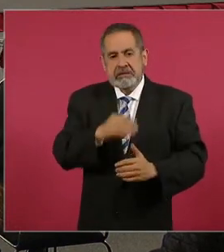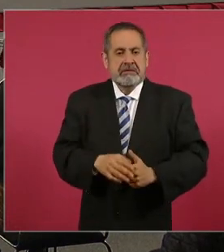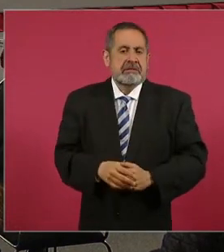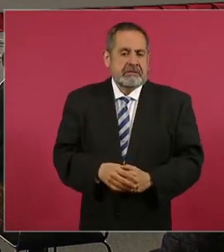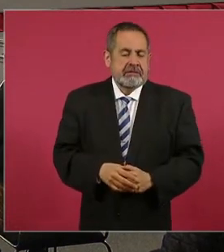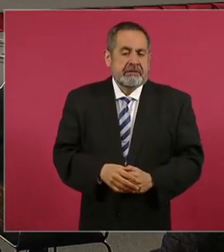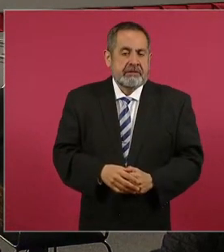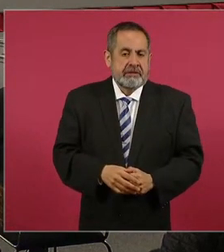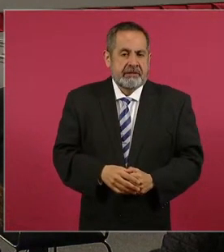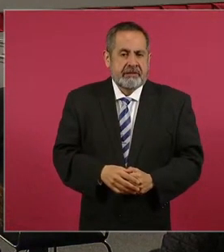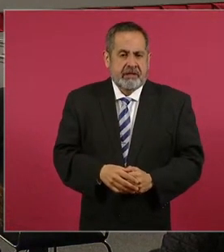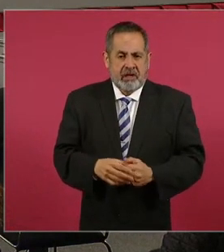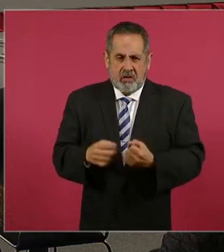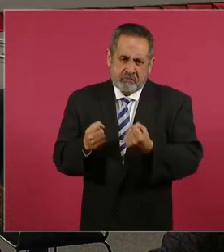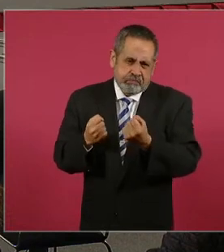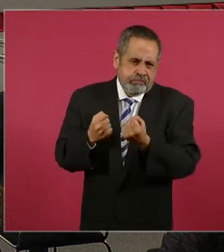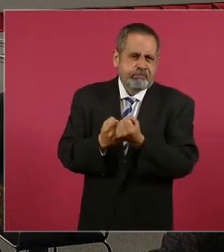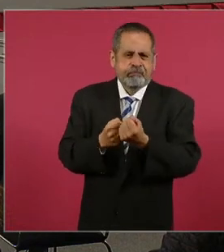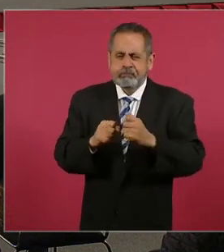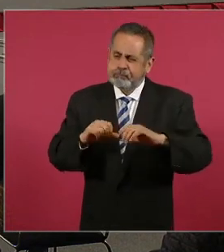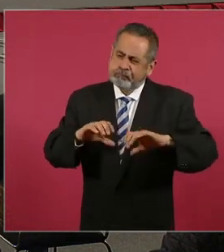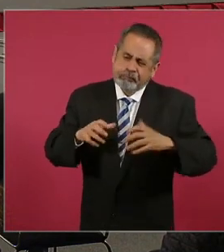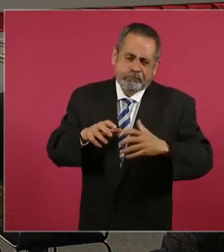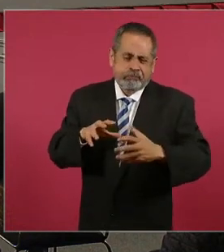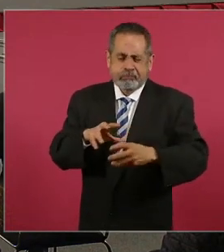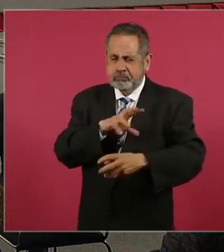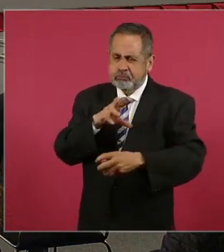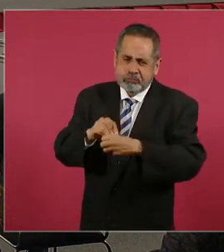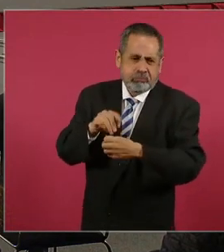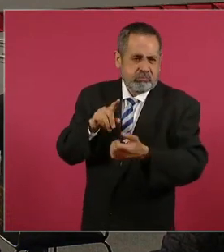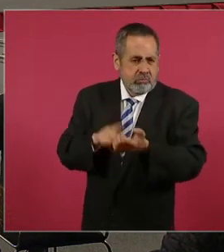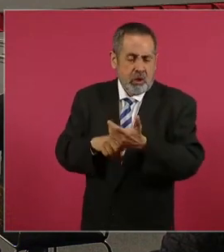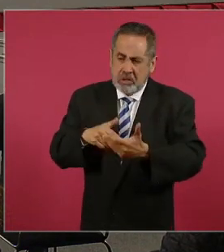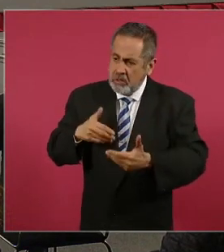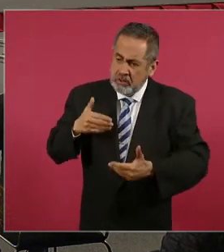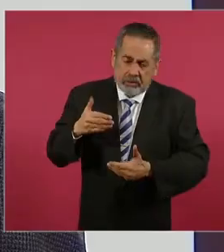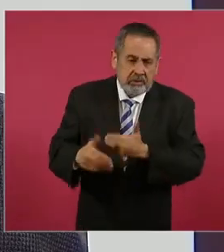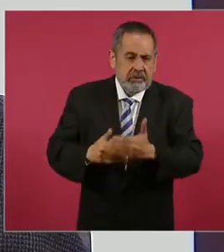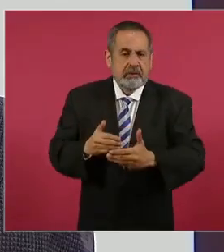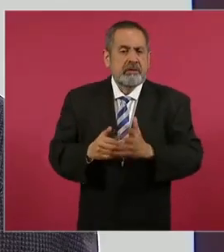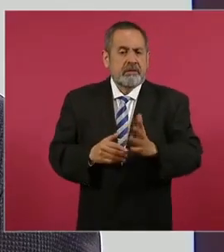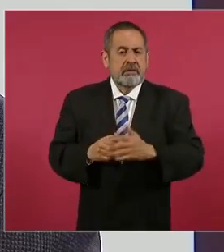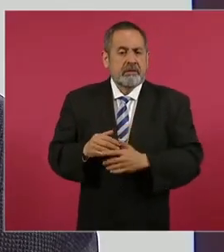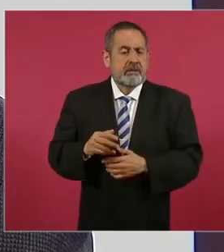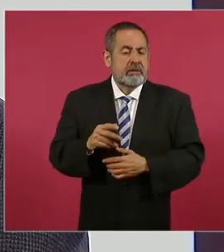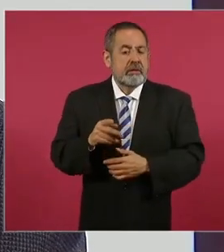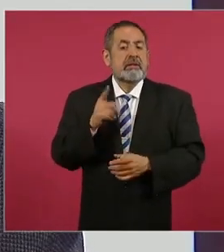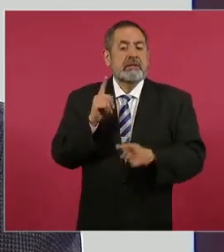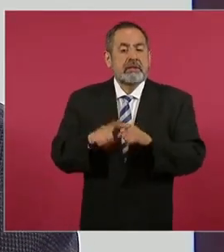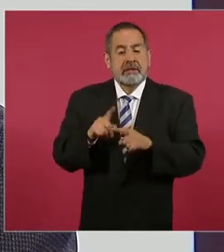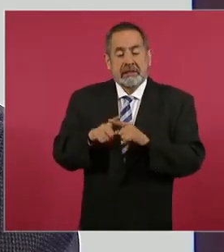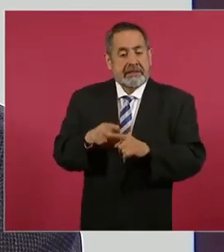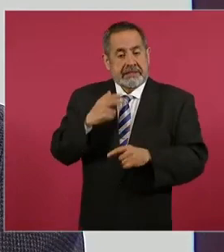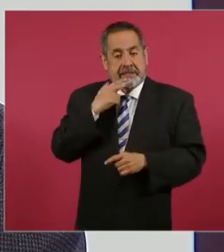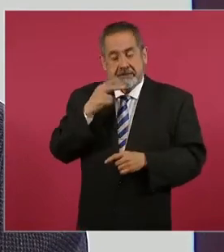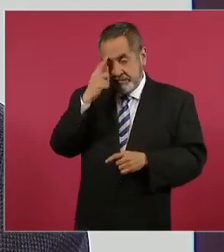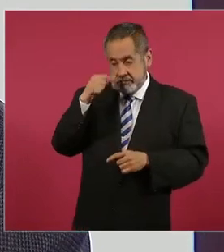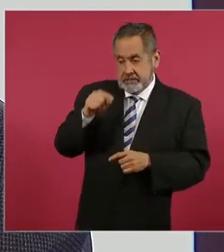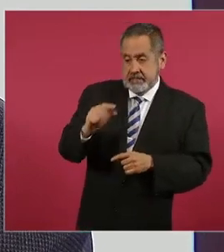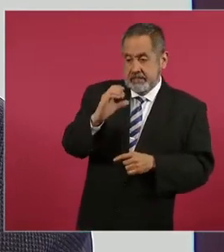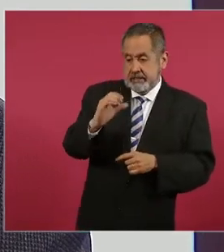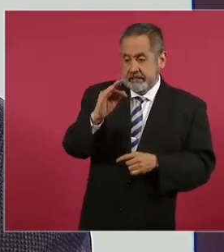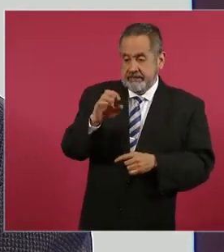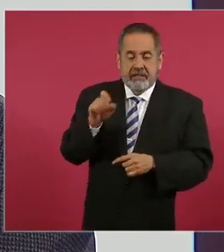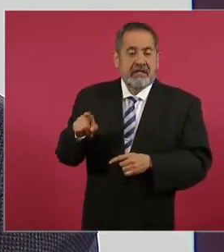Toda esta fortaleza, esta capacidad y este desarrollo depende y ha dependido del